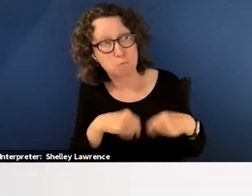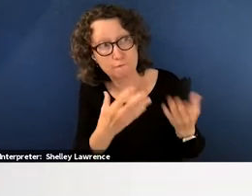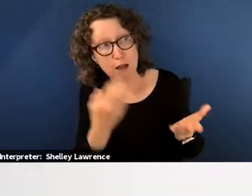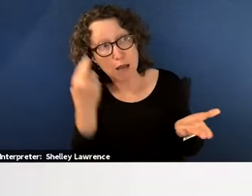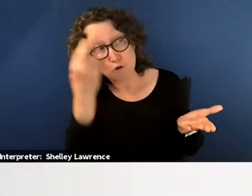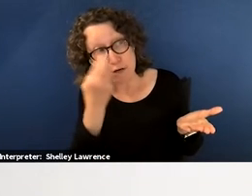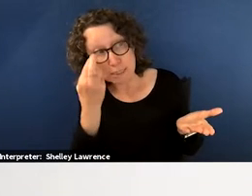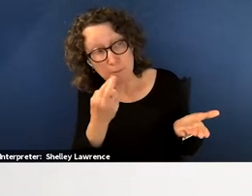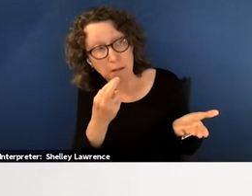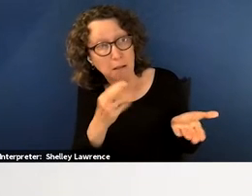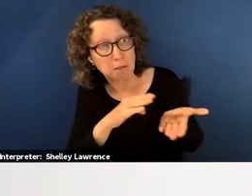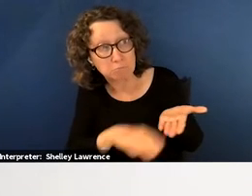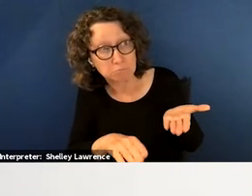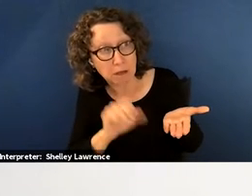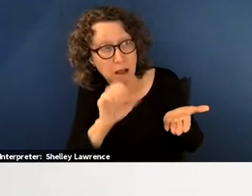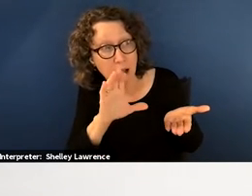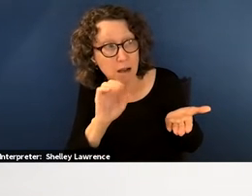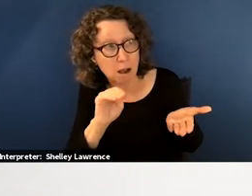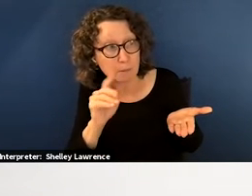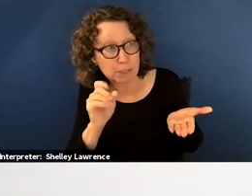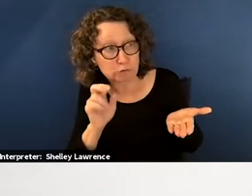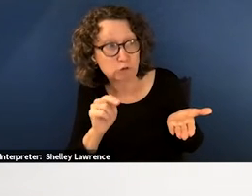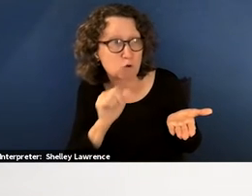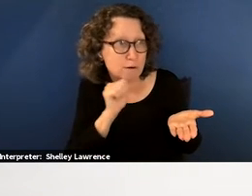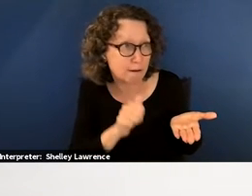de si podemos dar una adaptación razonable.